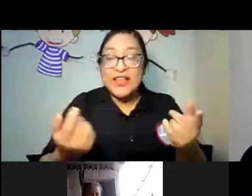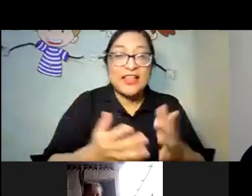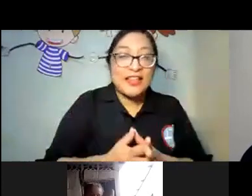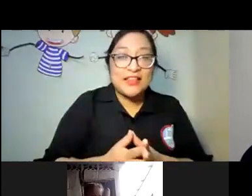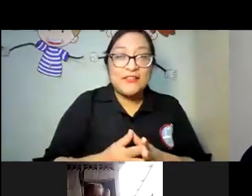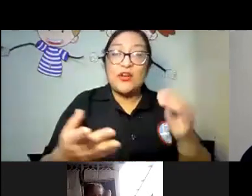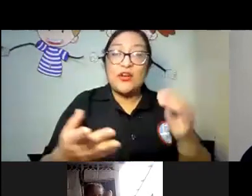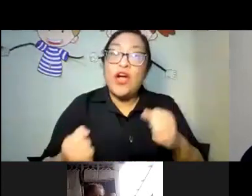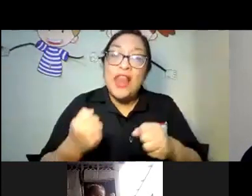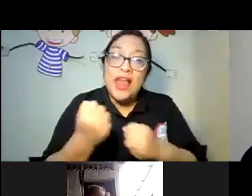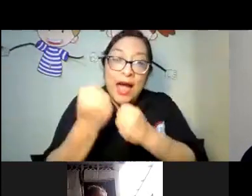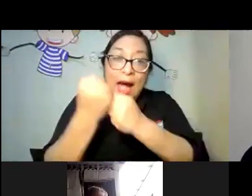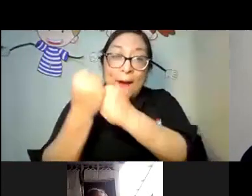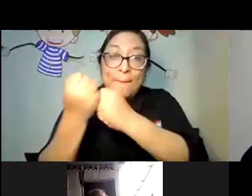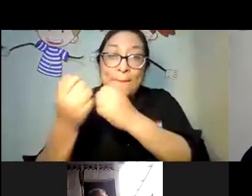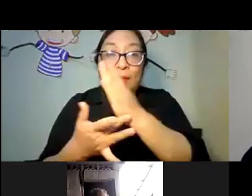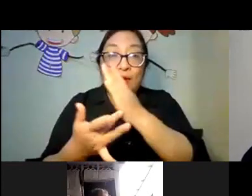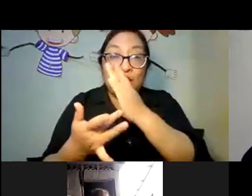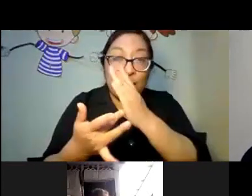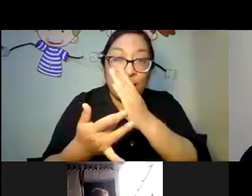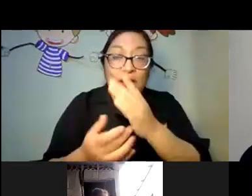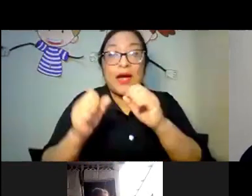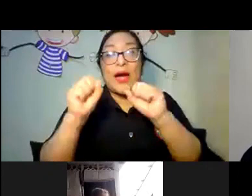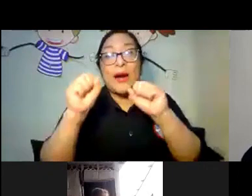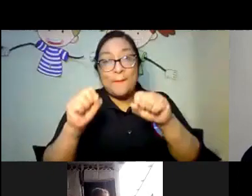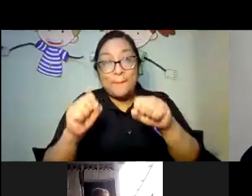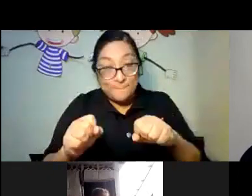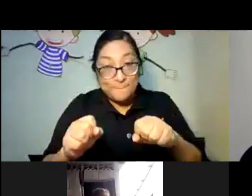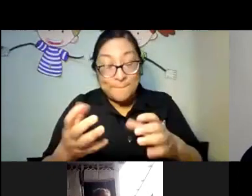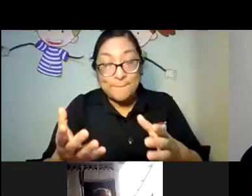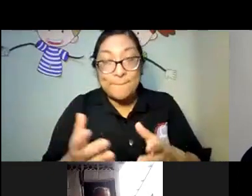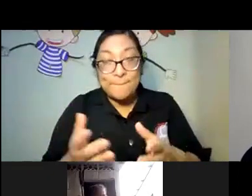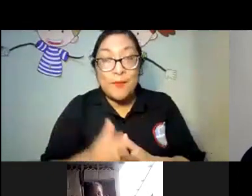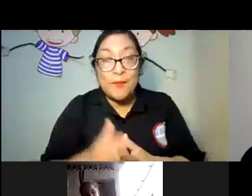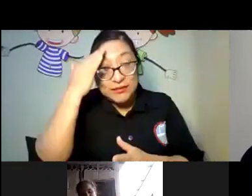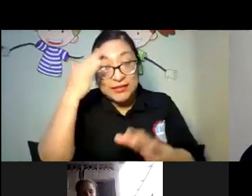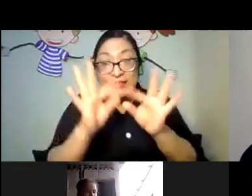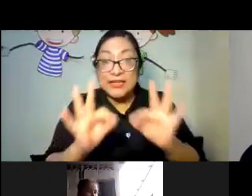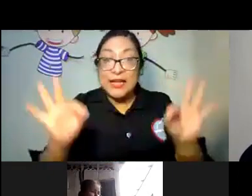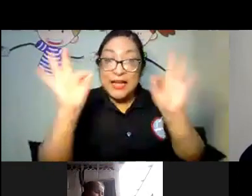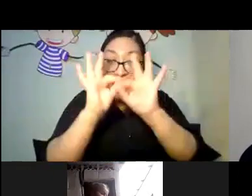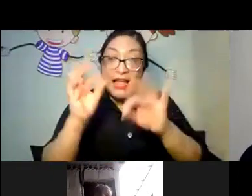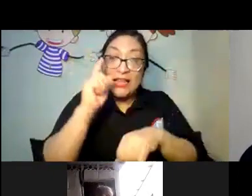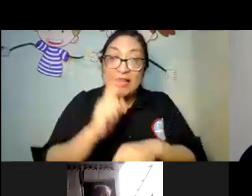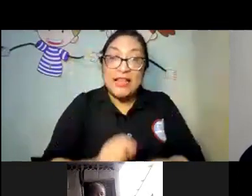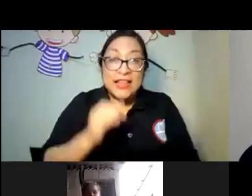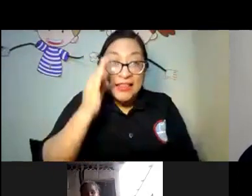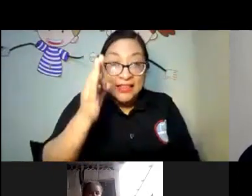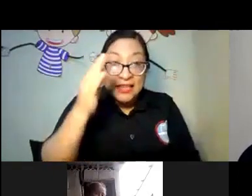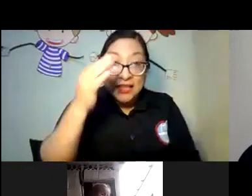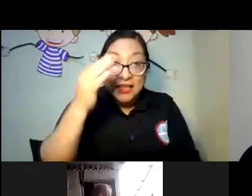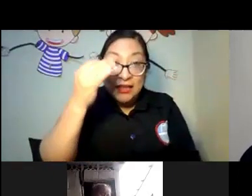técnico para el acceso a la información, que es muy importante en este tiempo que estamos viviendo, con la